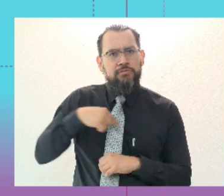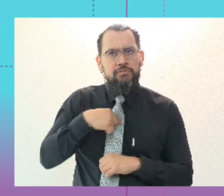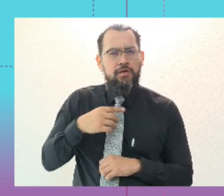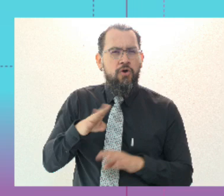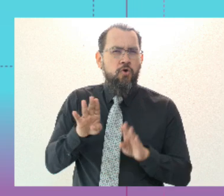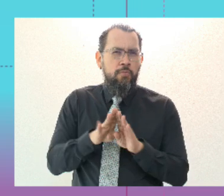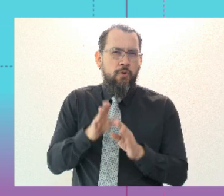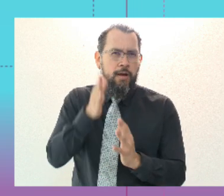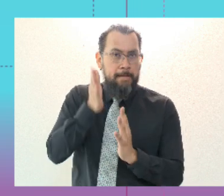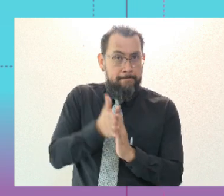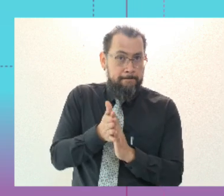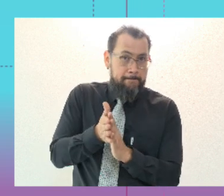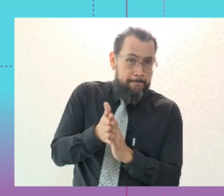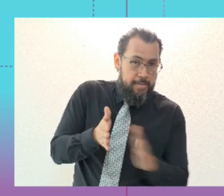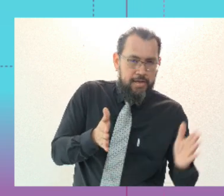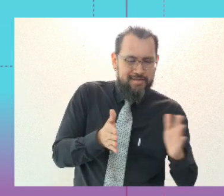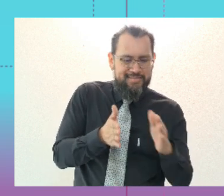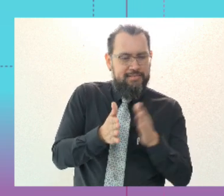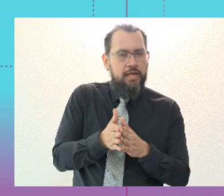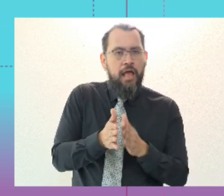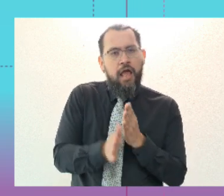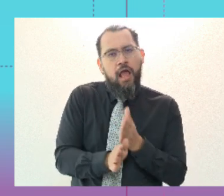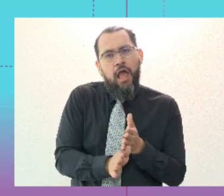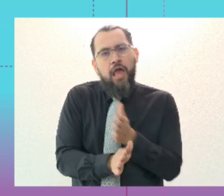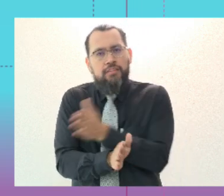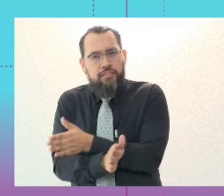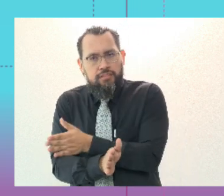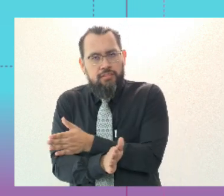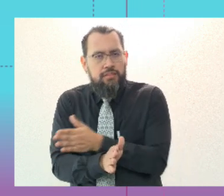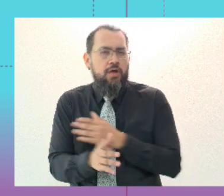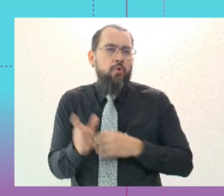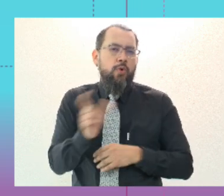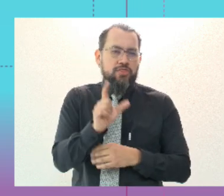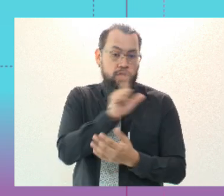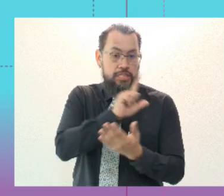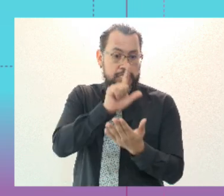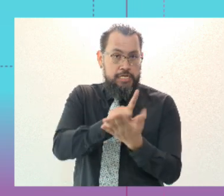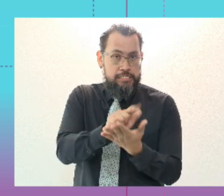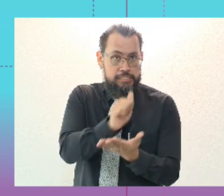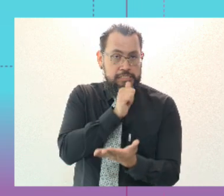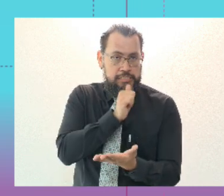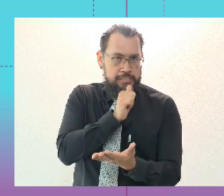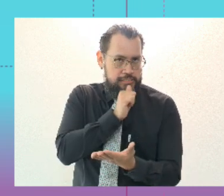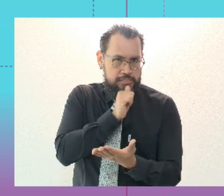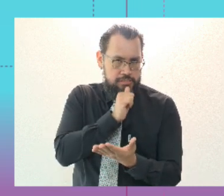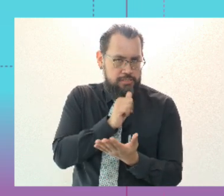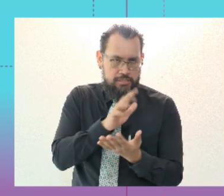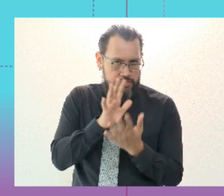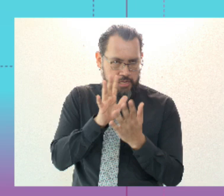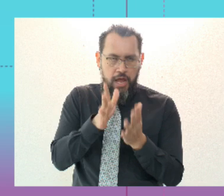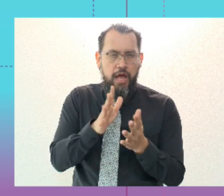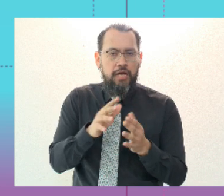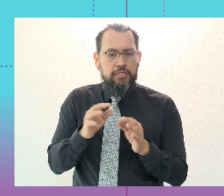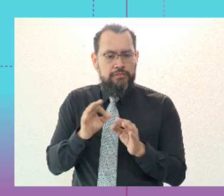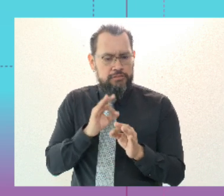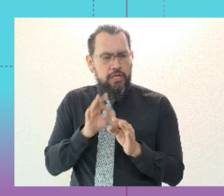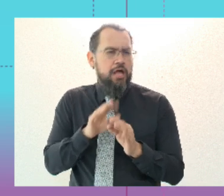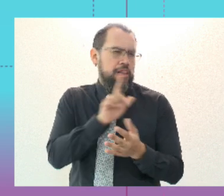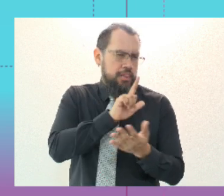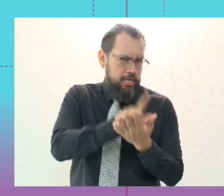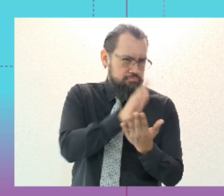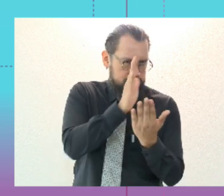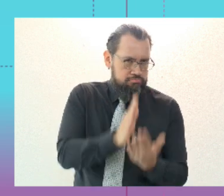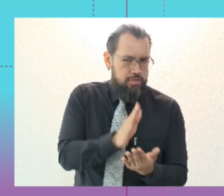Nosotros tenemos archivos previo que se generaron previo a la ley, que cada quien los identificaba, los